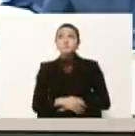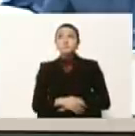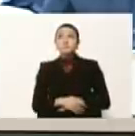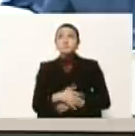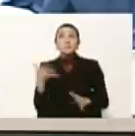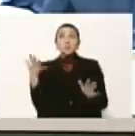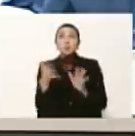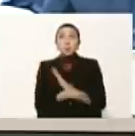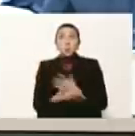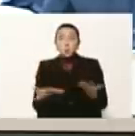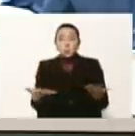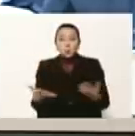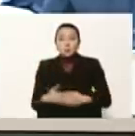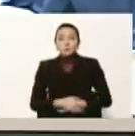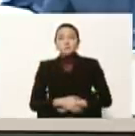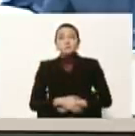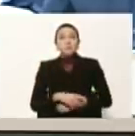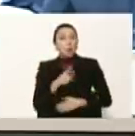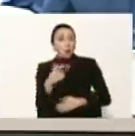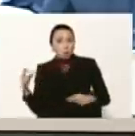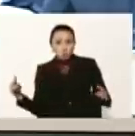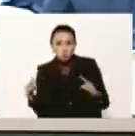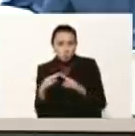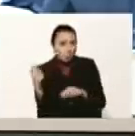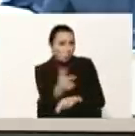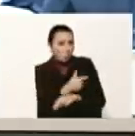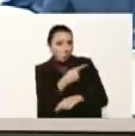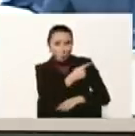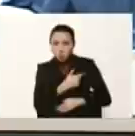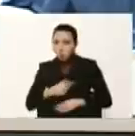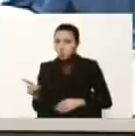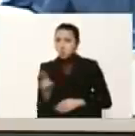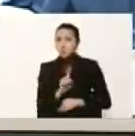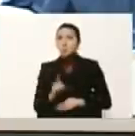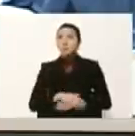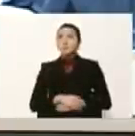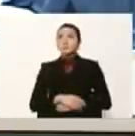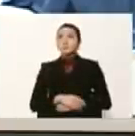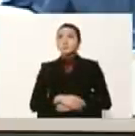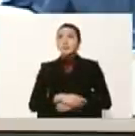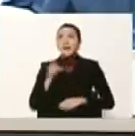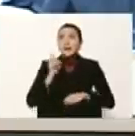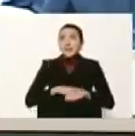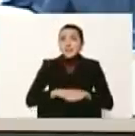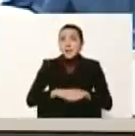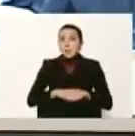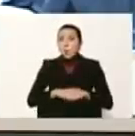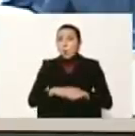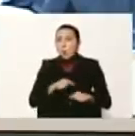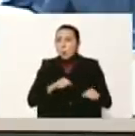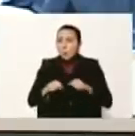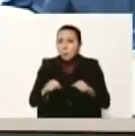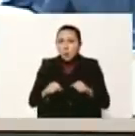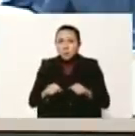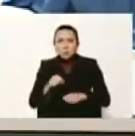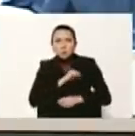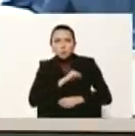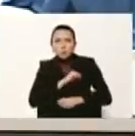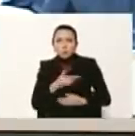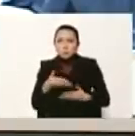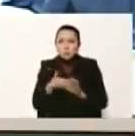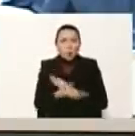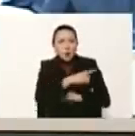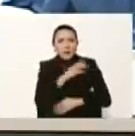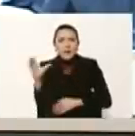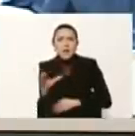se retrató con Iván Duque. Llegaba un momento de alta convulsión social en nuestra hermana